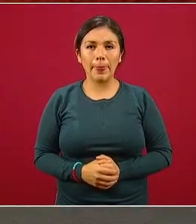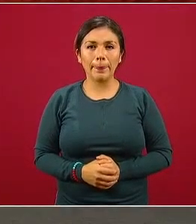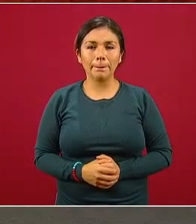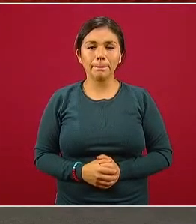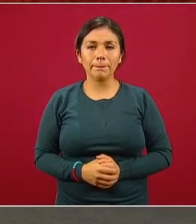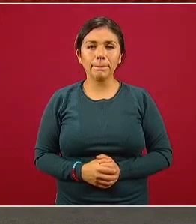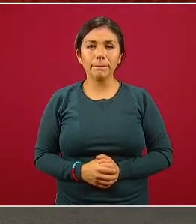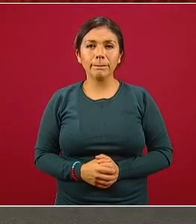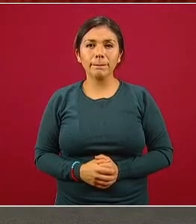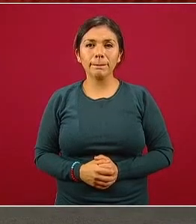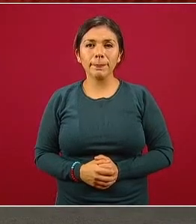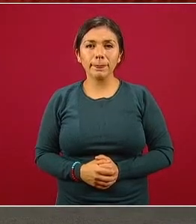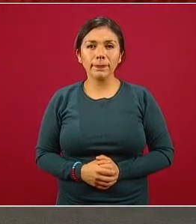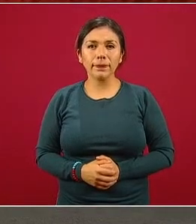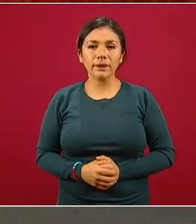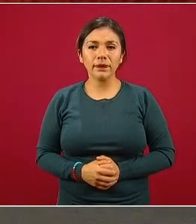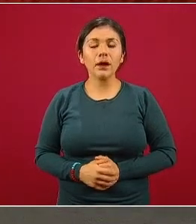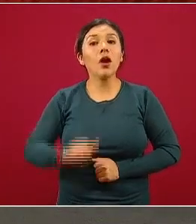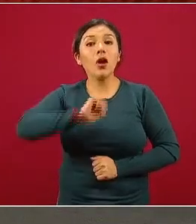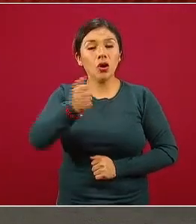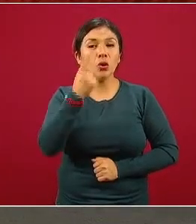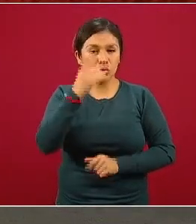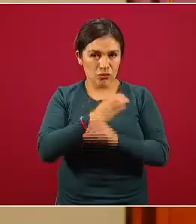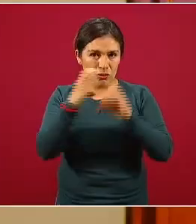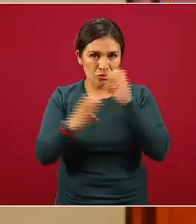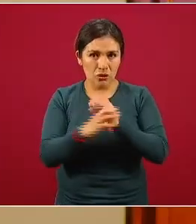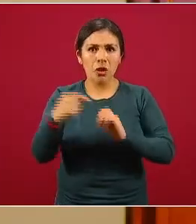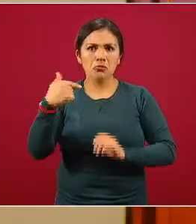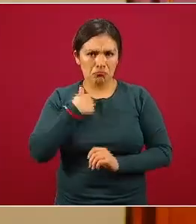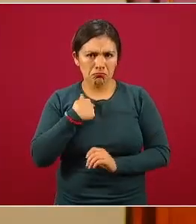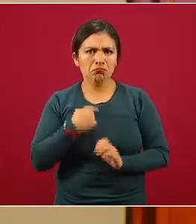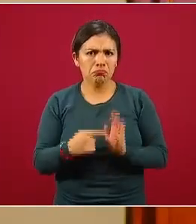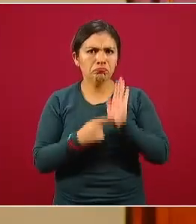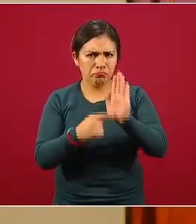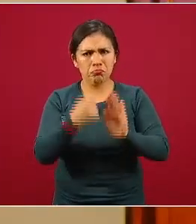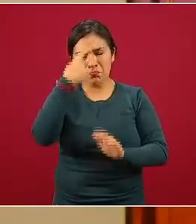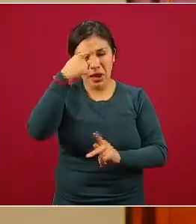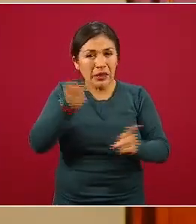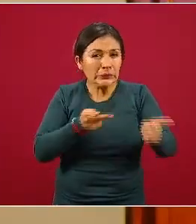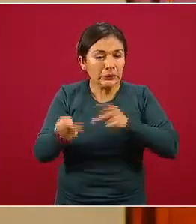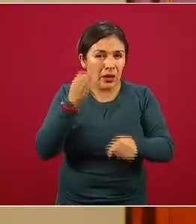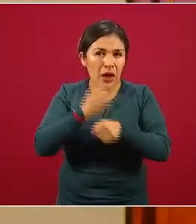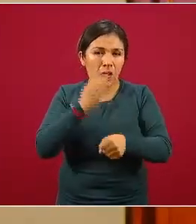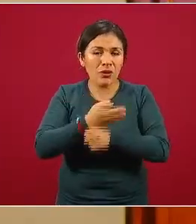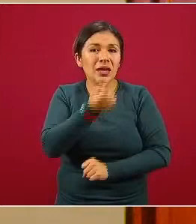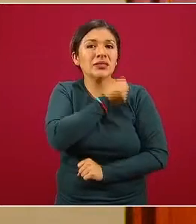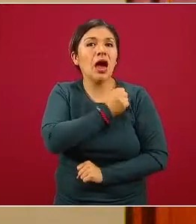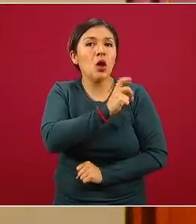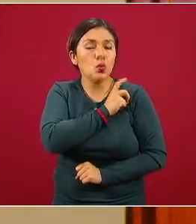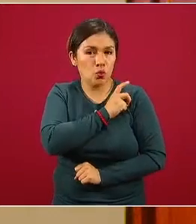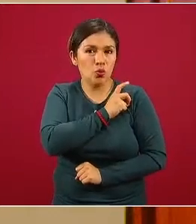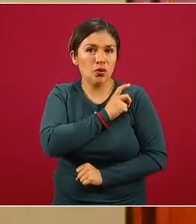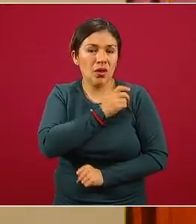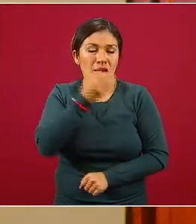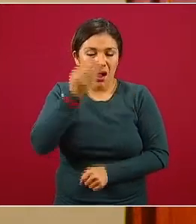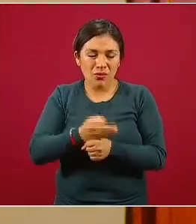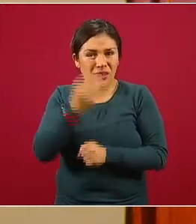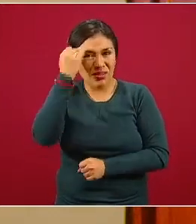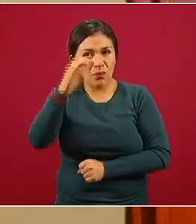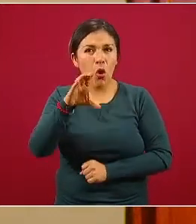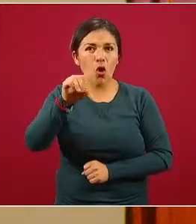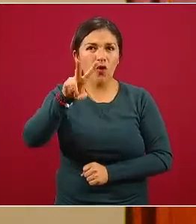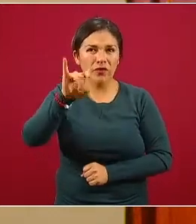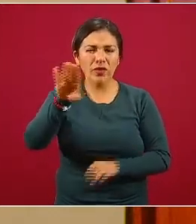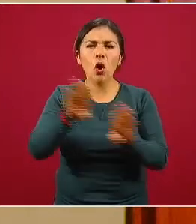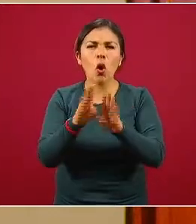Y bueno, una de las cosas que estamos poniendo a disposición dentro de la estrategia de salud mental en tiempos de COVID, como la